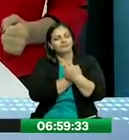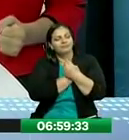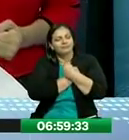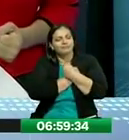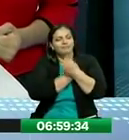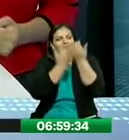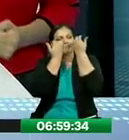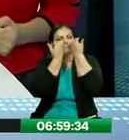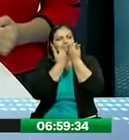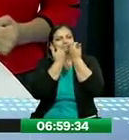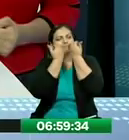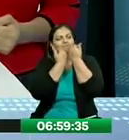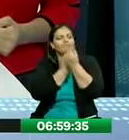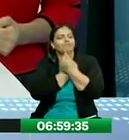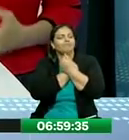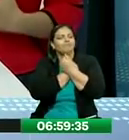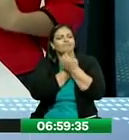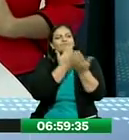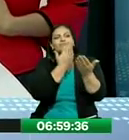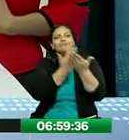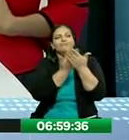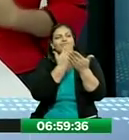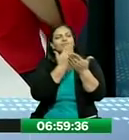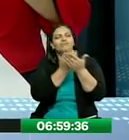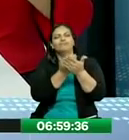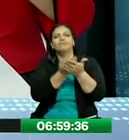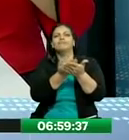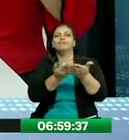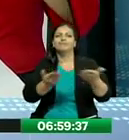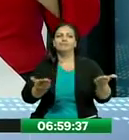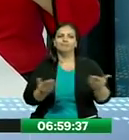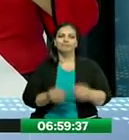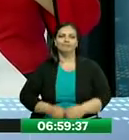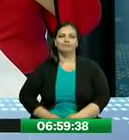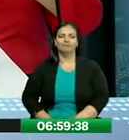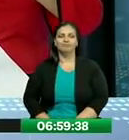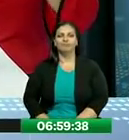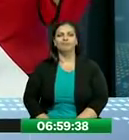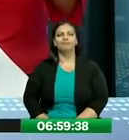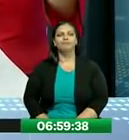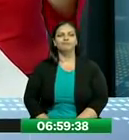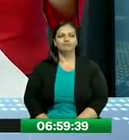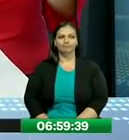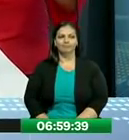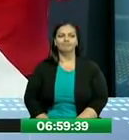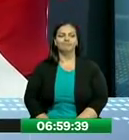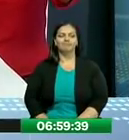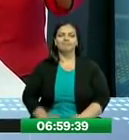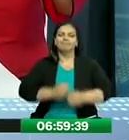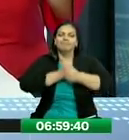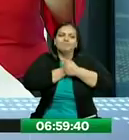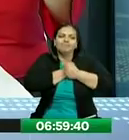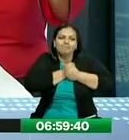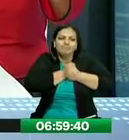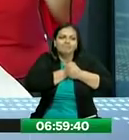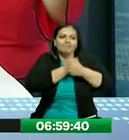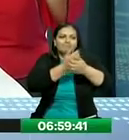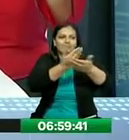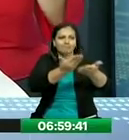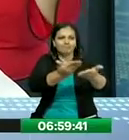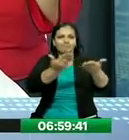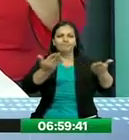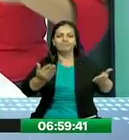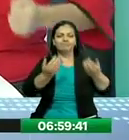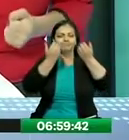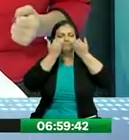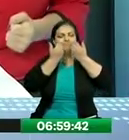esas expresiones siempre tan generosas que las devuelvo a sí mismo, con mucho cariño en el corazón para ustedes, para el bombón y el sol de